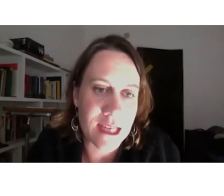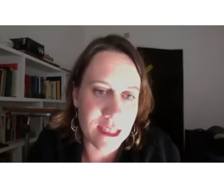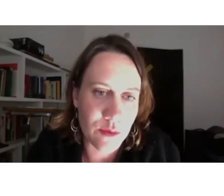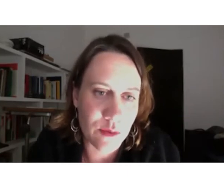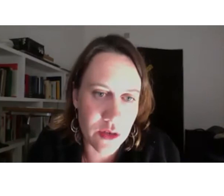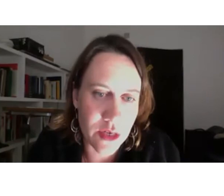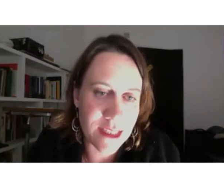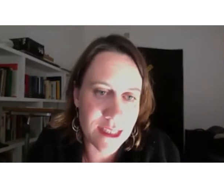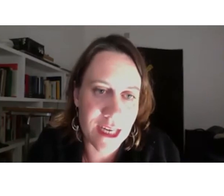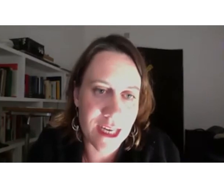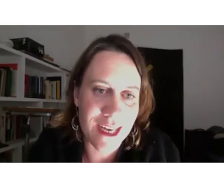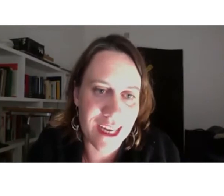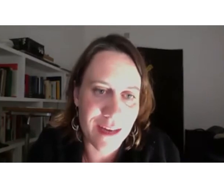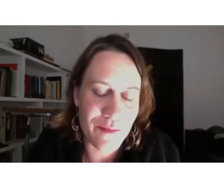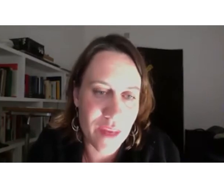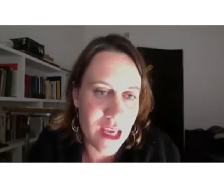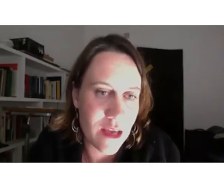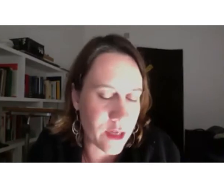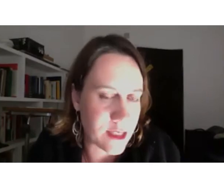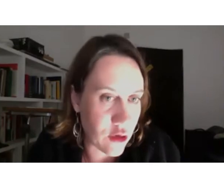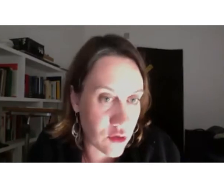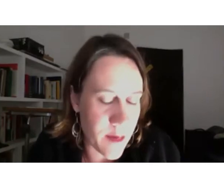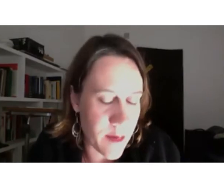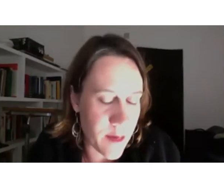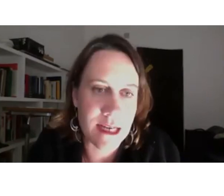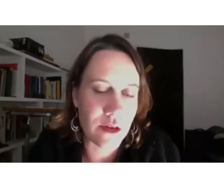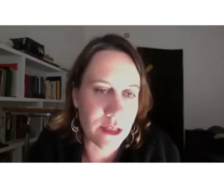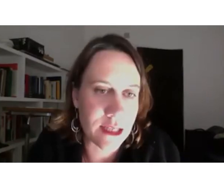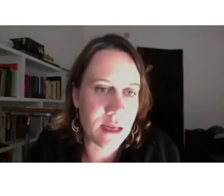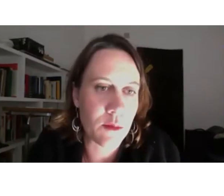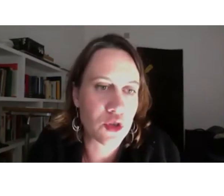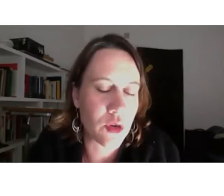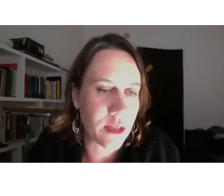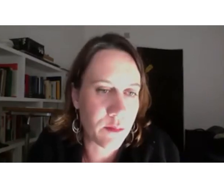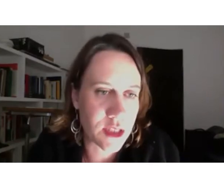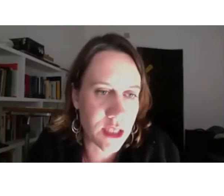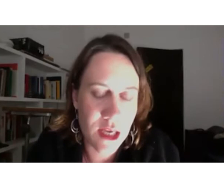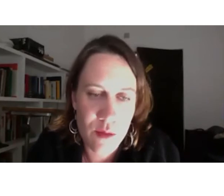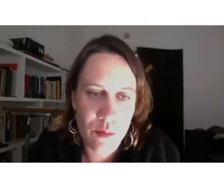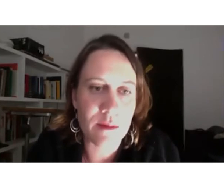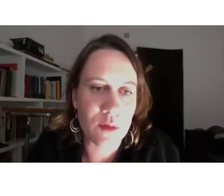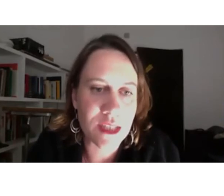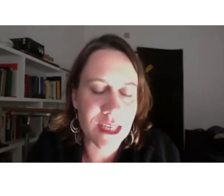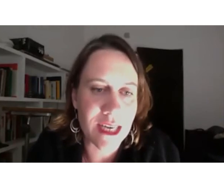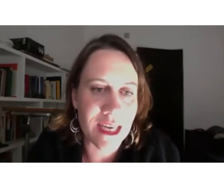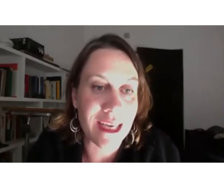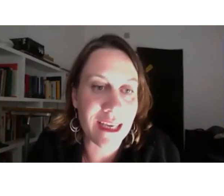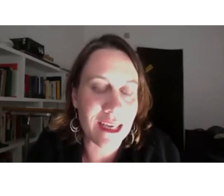a situaciones pues, que nos rebasan, que no entendemos o que de por sí pues,